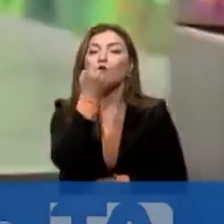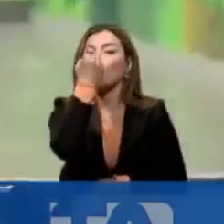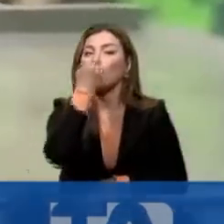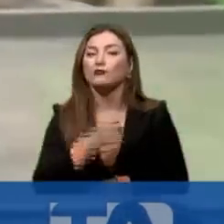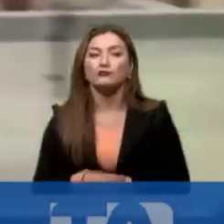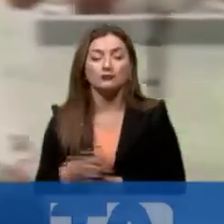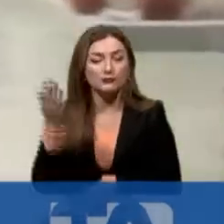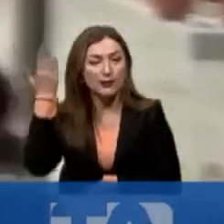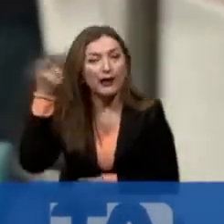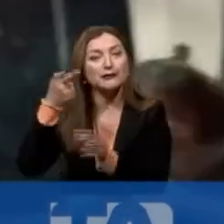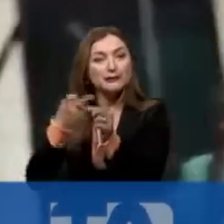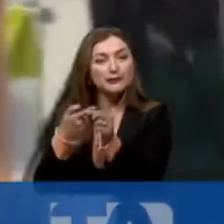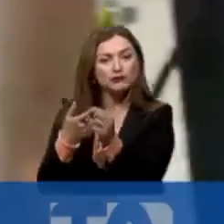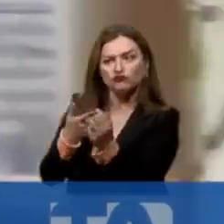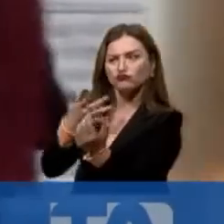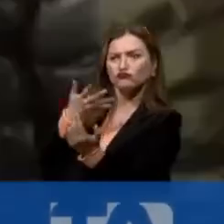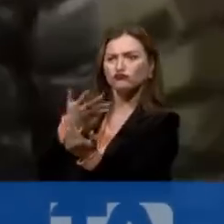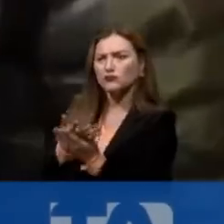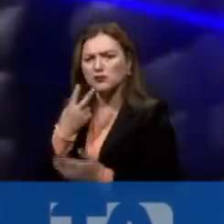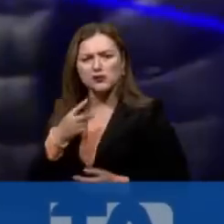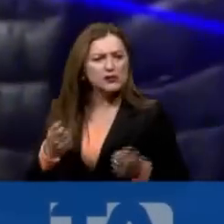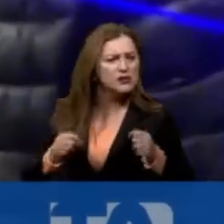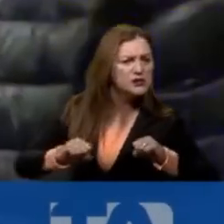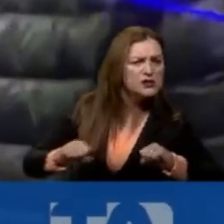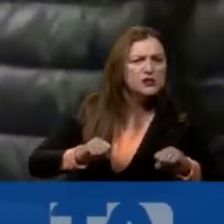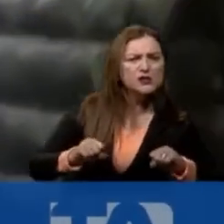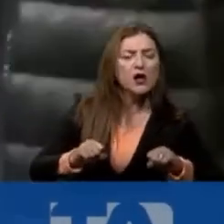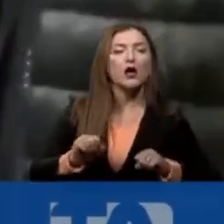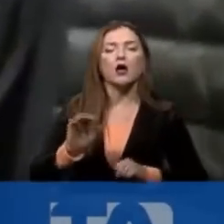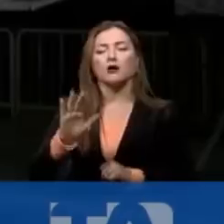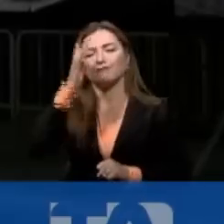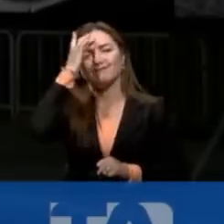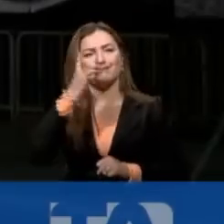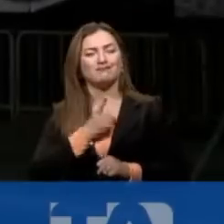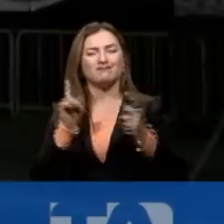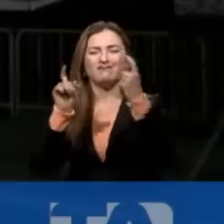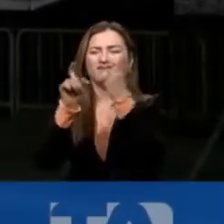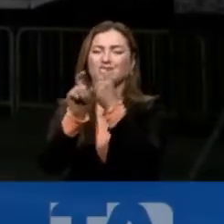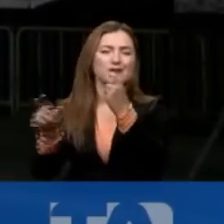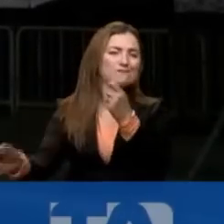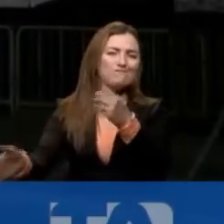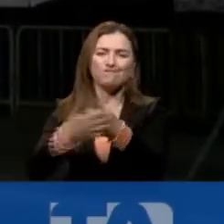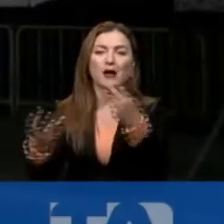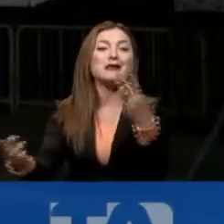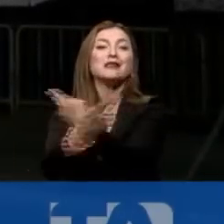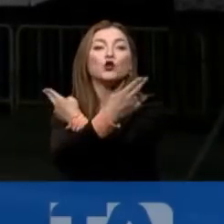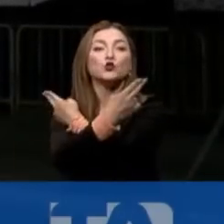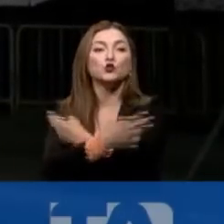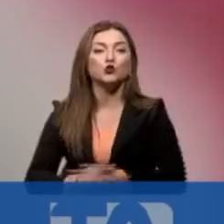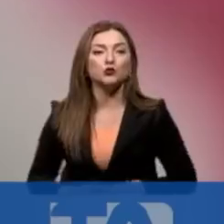El alcalde de la capital, Pavel Muñoz, dio a conocer que como medida cautelar se decidió clausurar la operación en el teleférico de